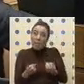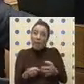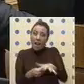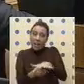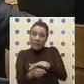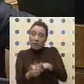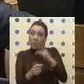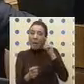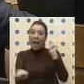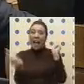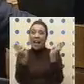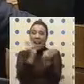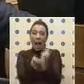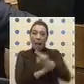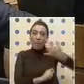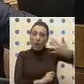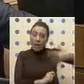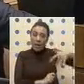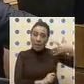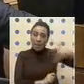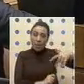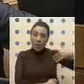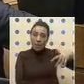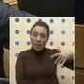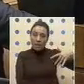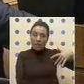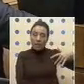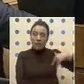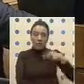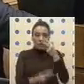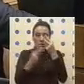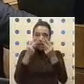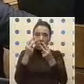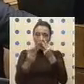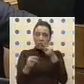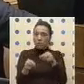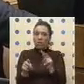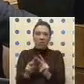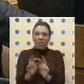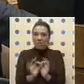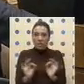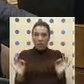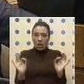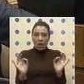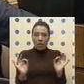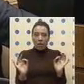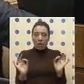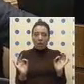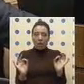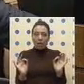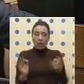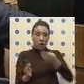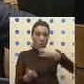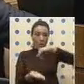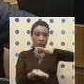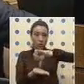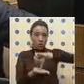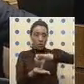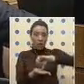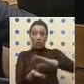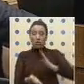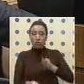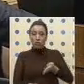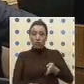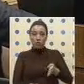condiciones para cambios importantes, hemos visto, ¿no es cierto?, que eso no ha sido así. En nuestro país todavía no hemos